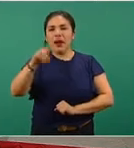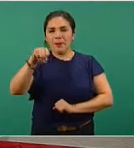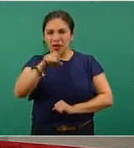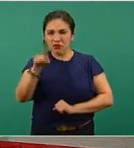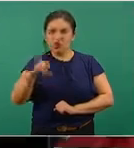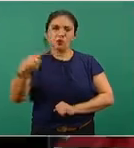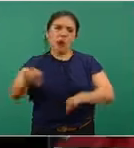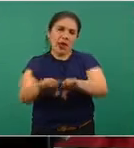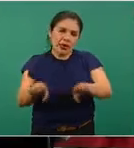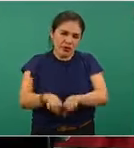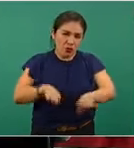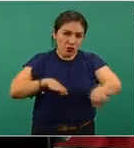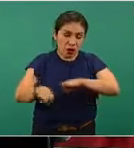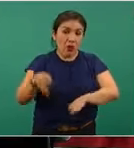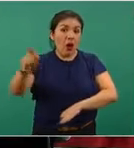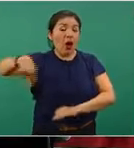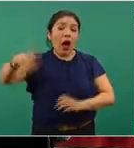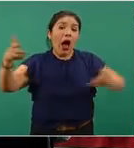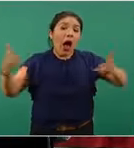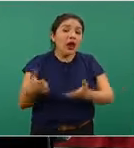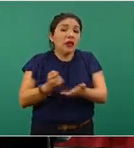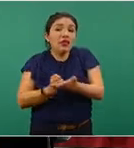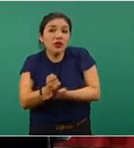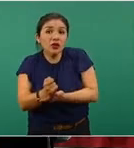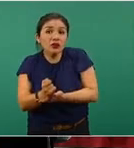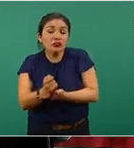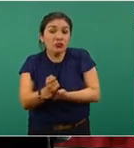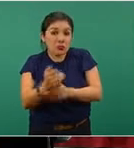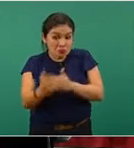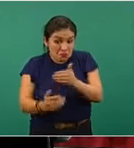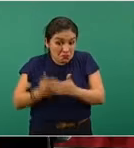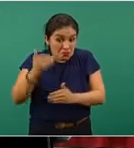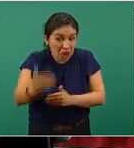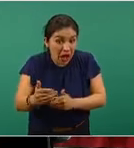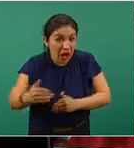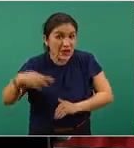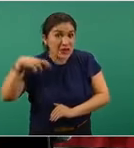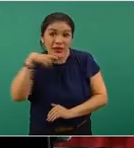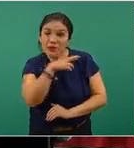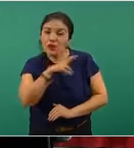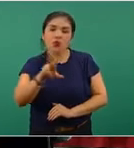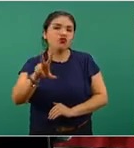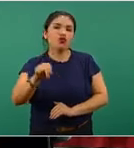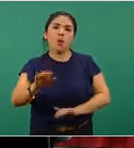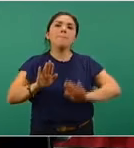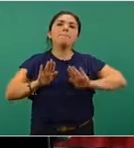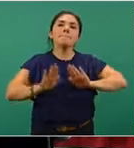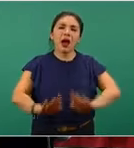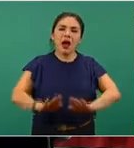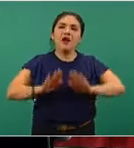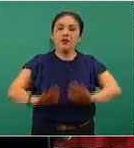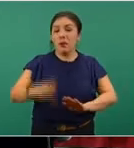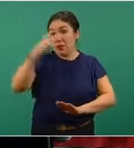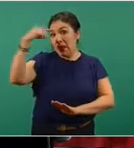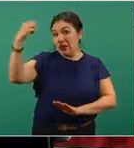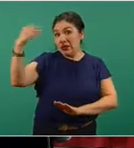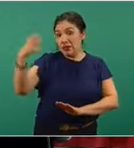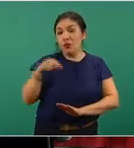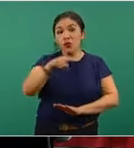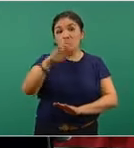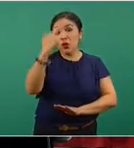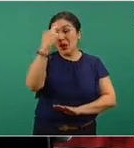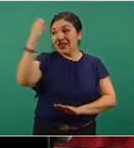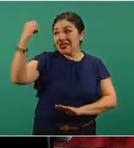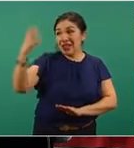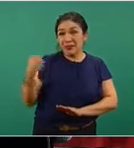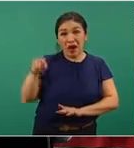trabajo, tomen la decisión de no avanzar tan rápidamente con respecto al semáforo. Recordar que el semáforo